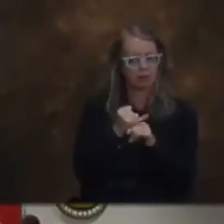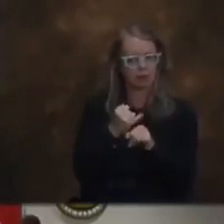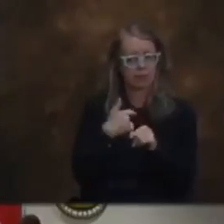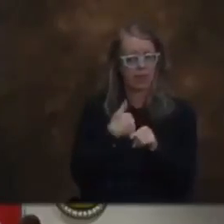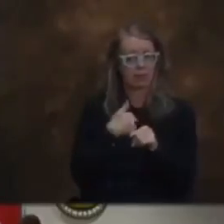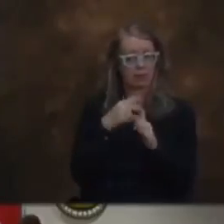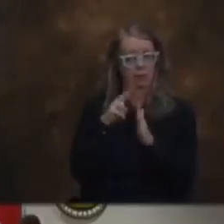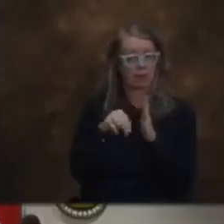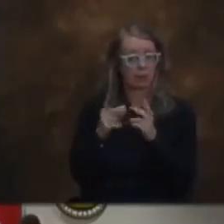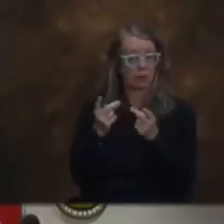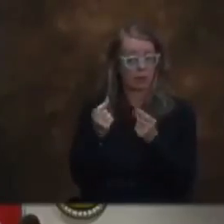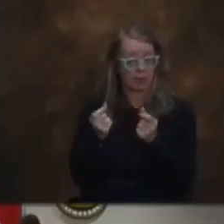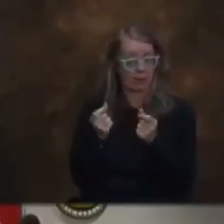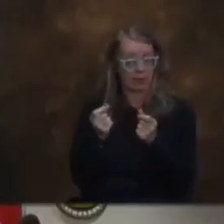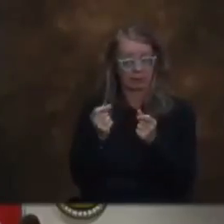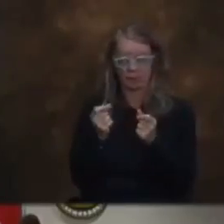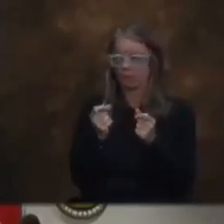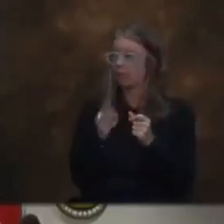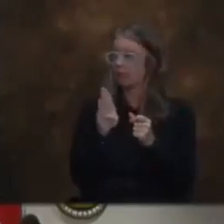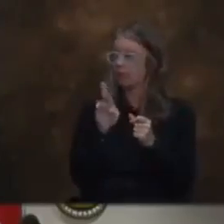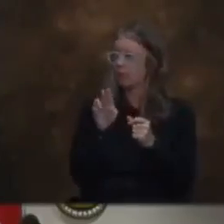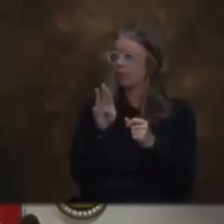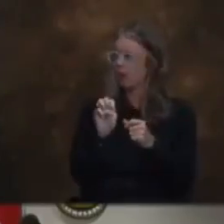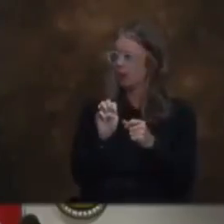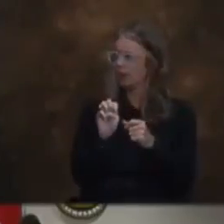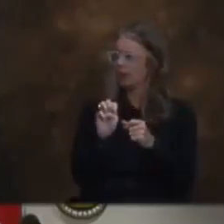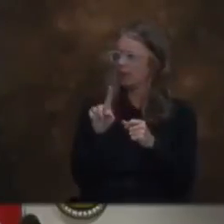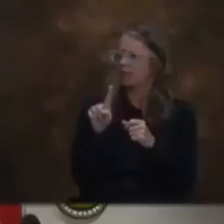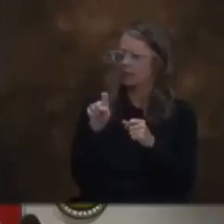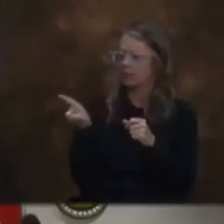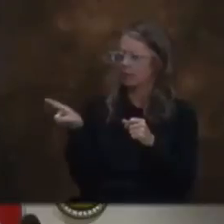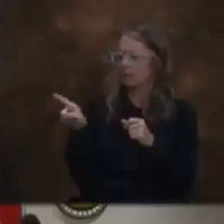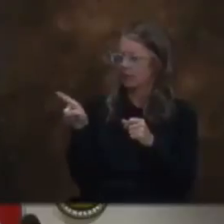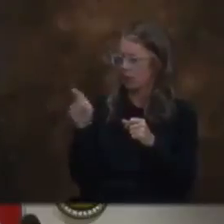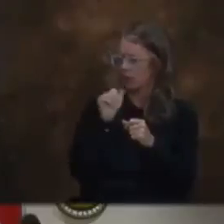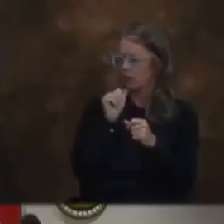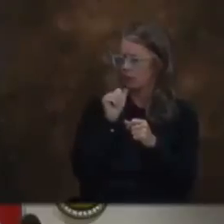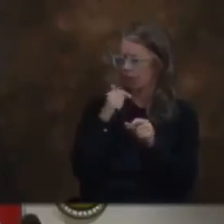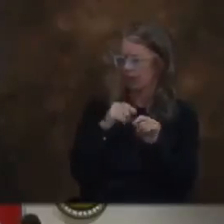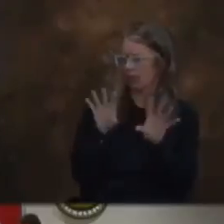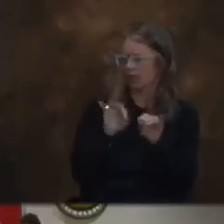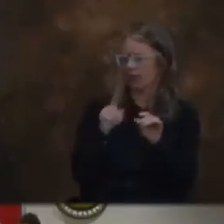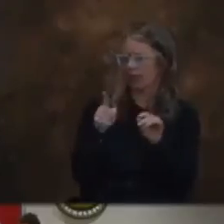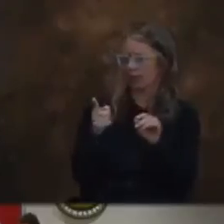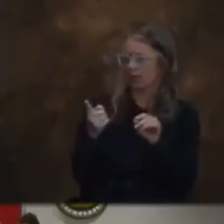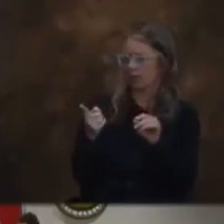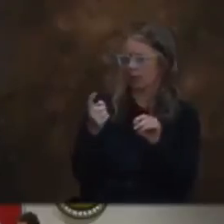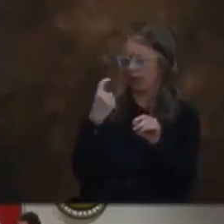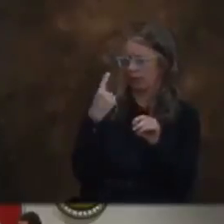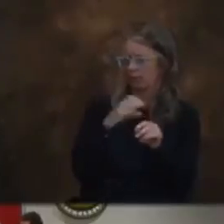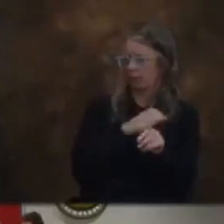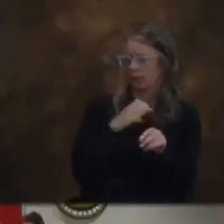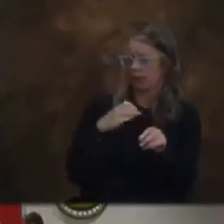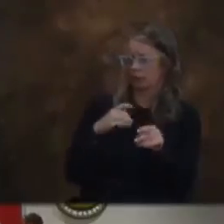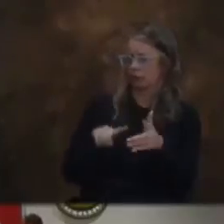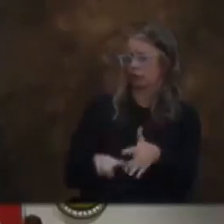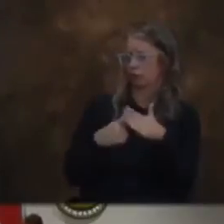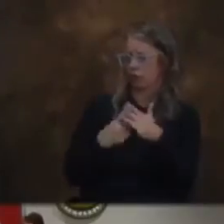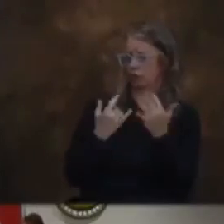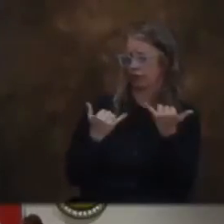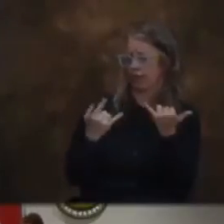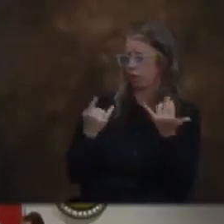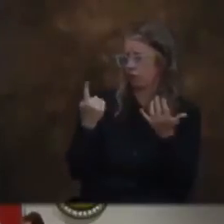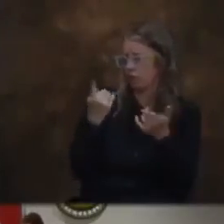no estás pidiendo que la comisión hable sobre esto esto no es algo que quieres compartir y